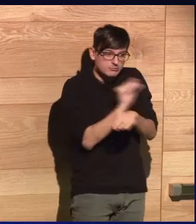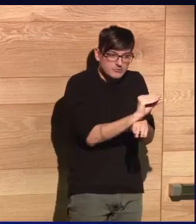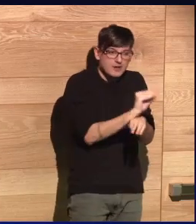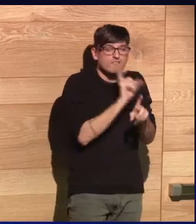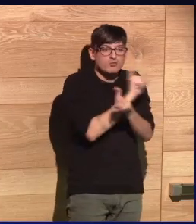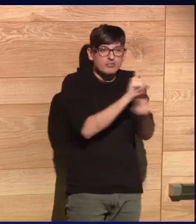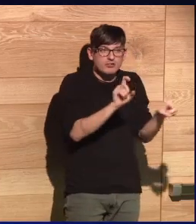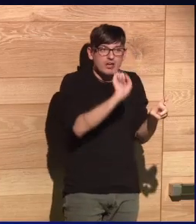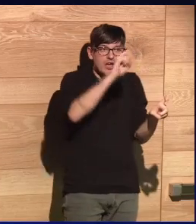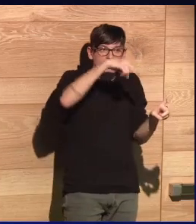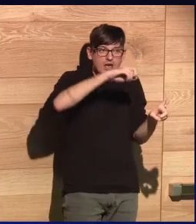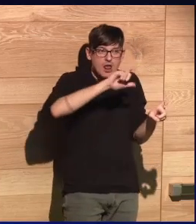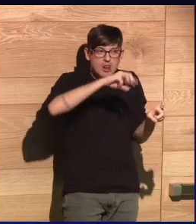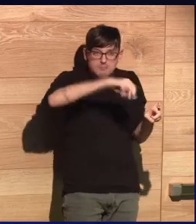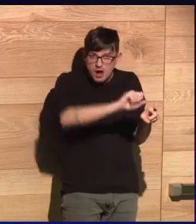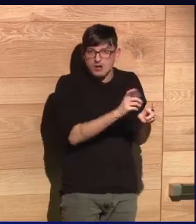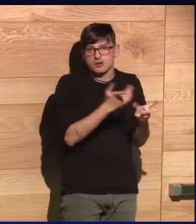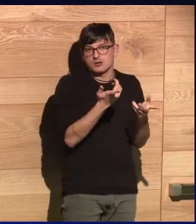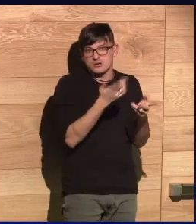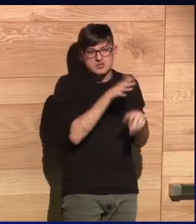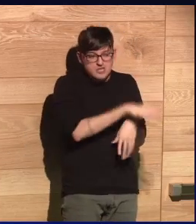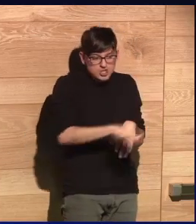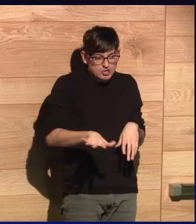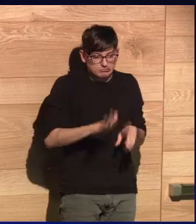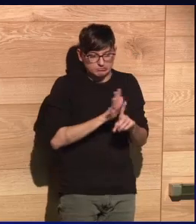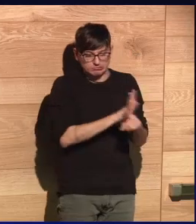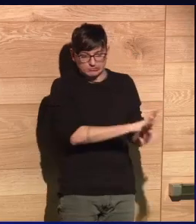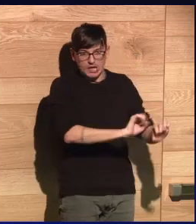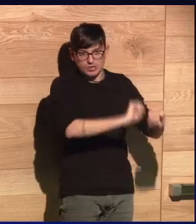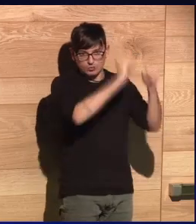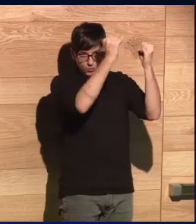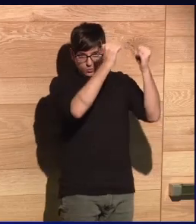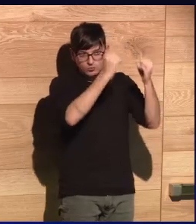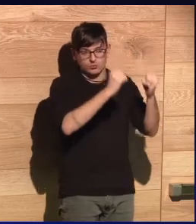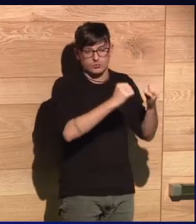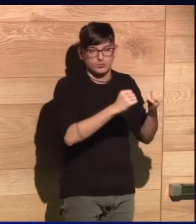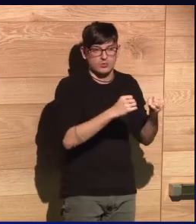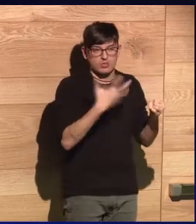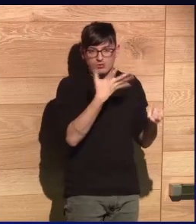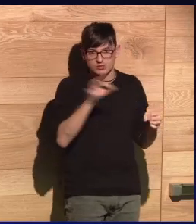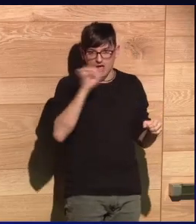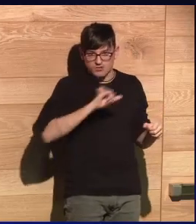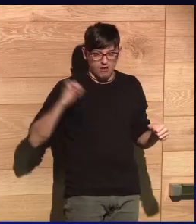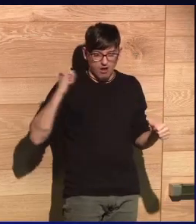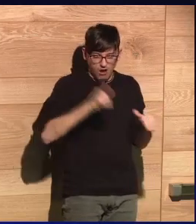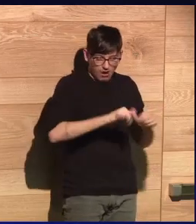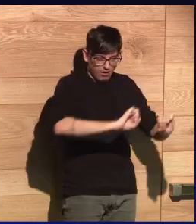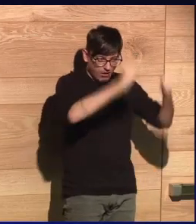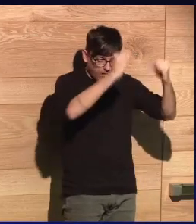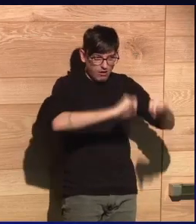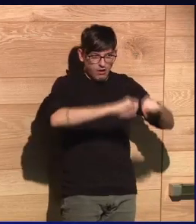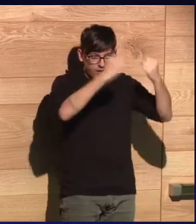una fundación que lleva ayudando a niños en riesgo de exclusión social desde hace ya 50 años. La editorial va a dar un